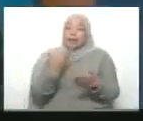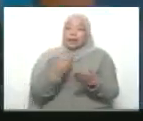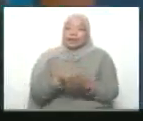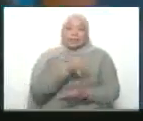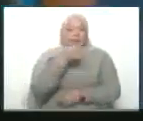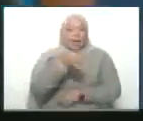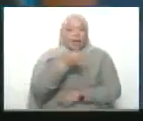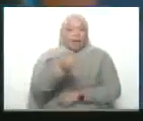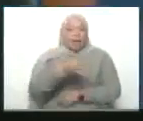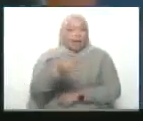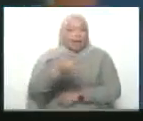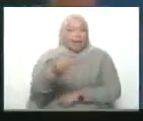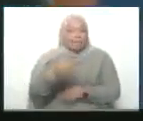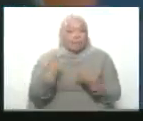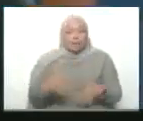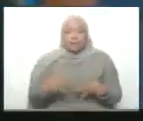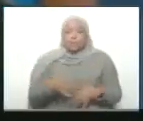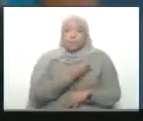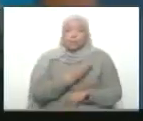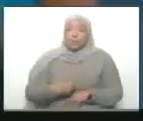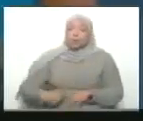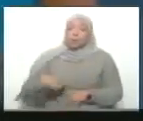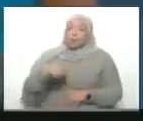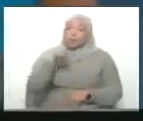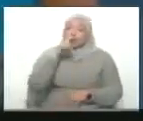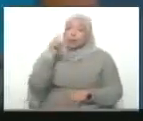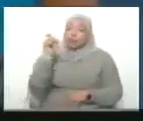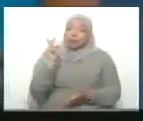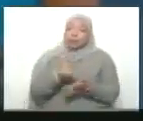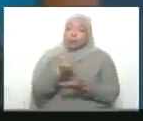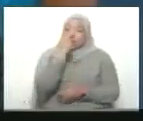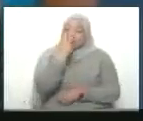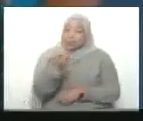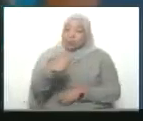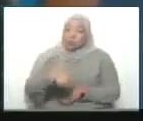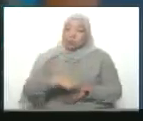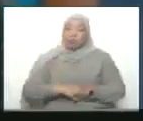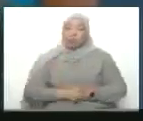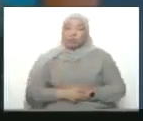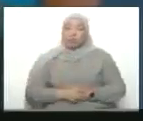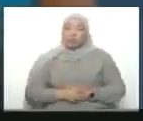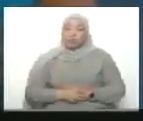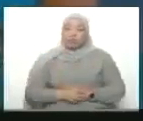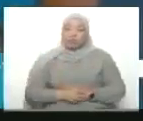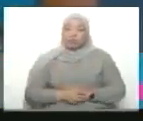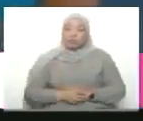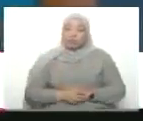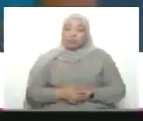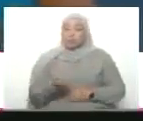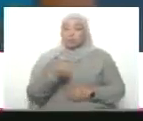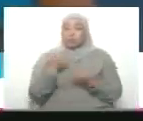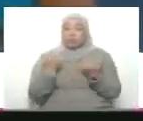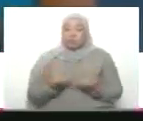everything. Thank you for this wonderful invitation. This is the first time for me